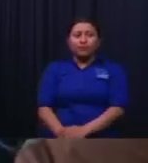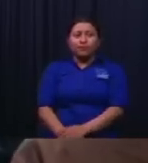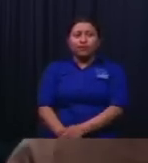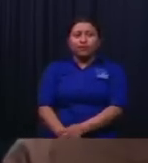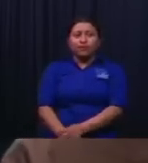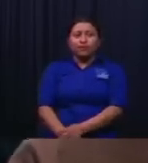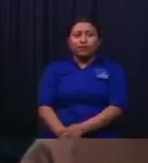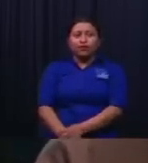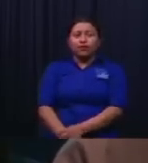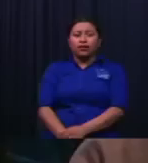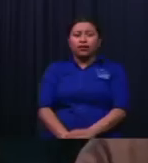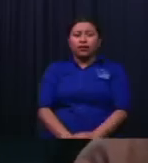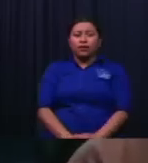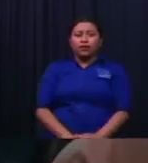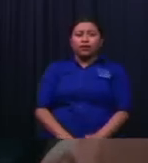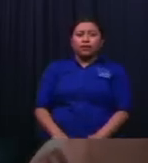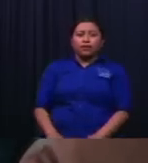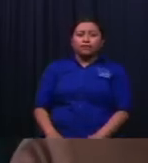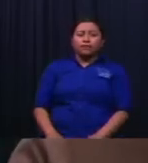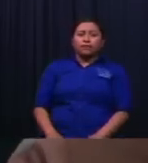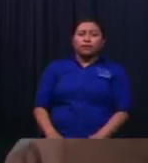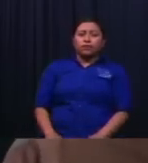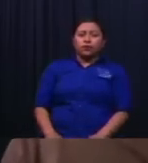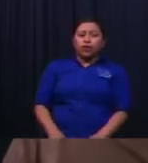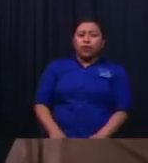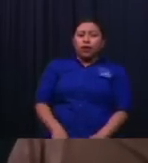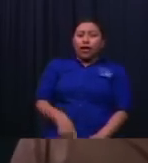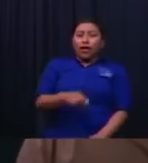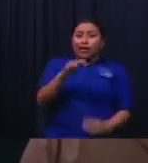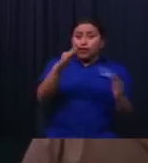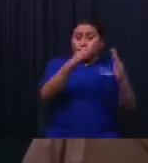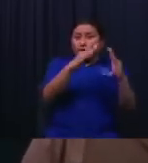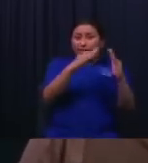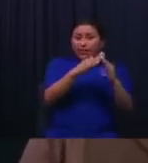Se está librando una batalla, hermano, y tú lo debes de saber.